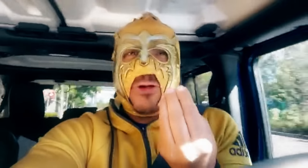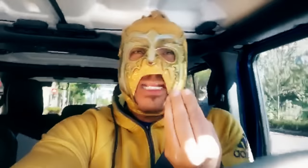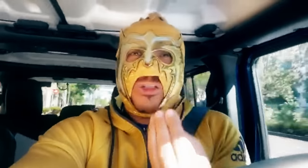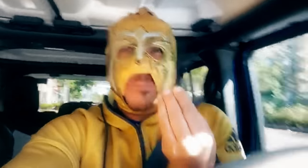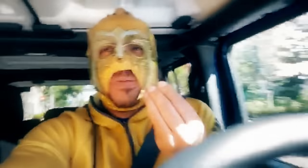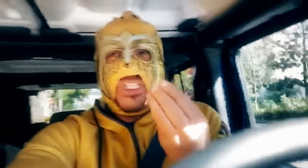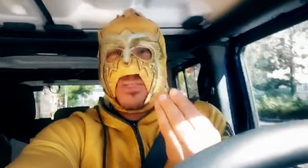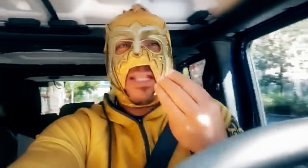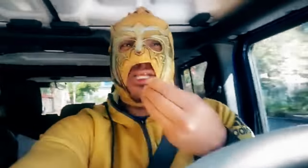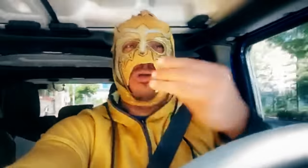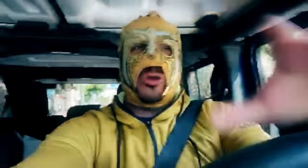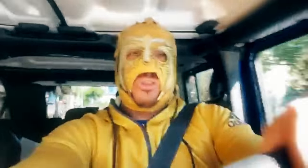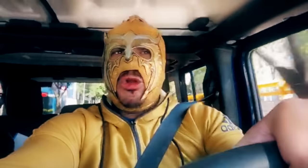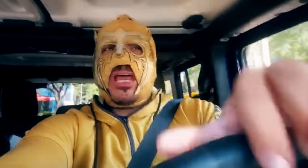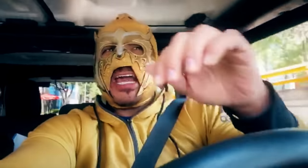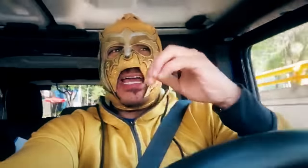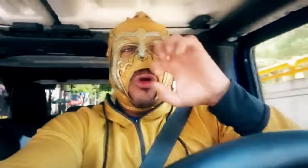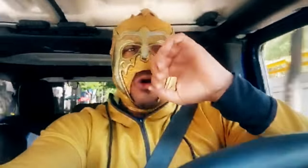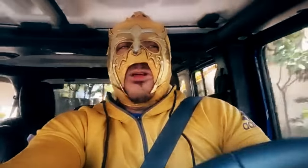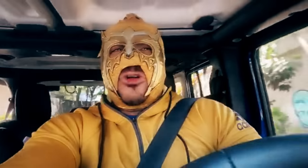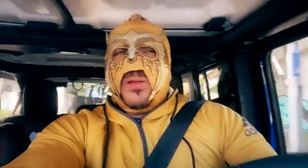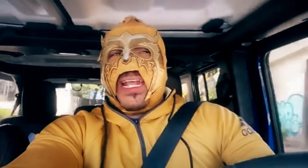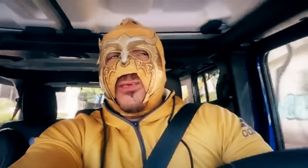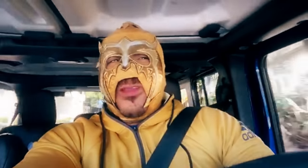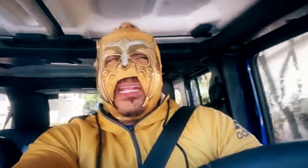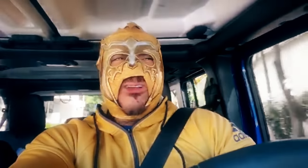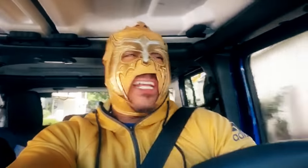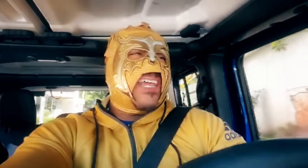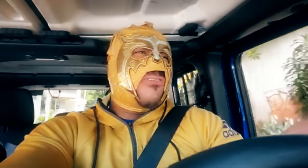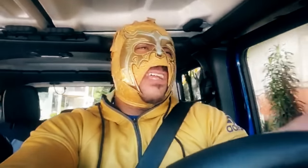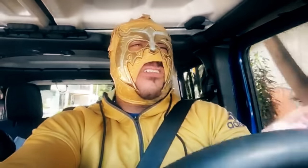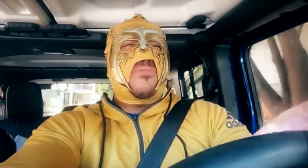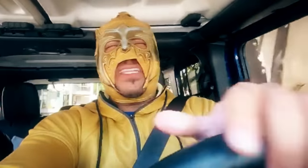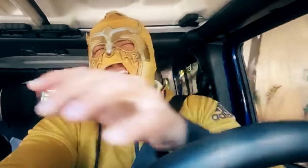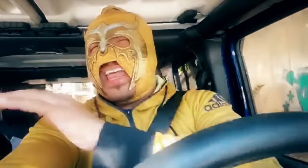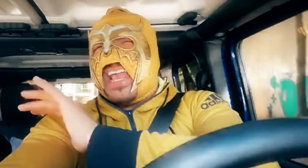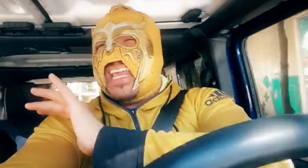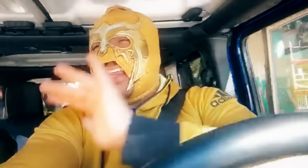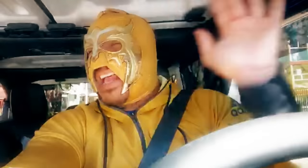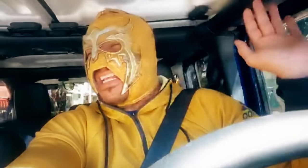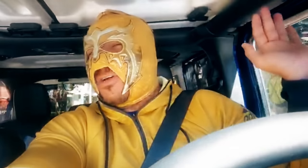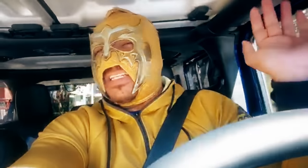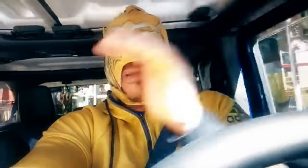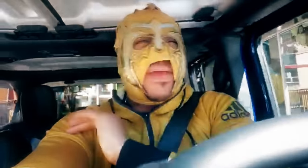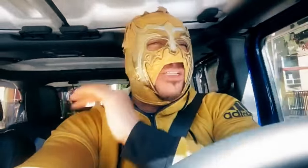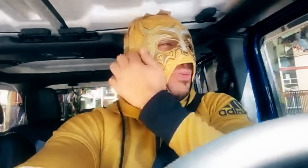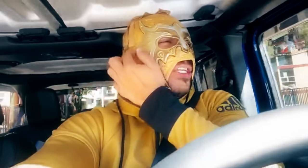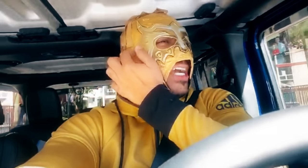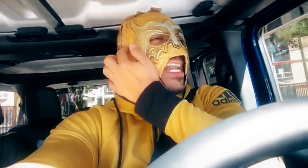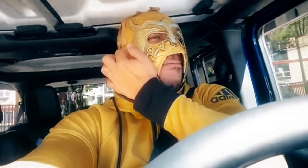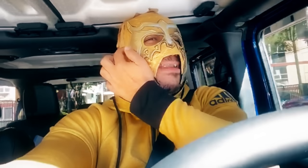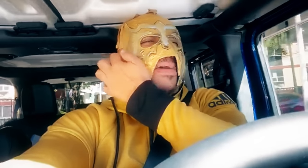cierto, cabrones, no sean pinches mentirosos. No la caguen como los gobernadores, los senadores, los diputados, a quien hace lo que se le pegue